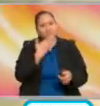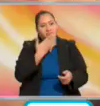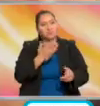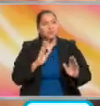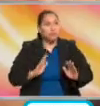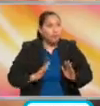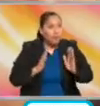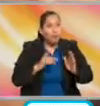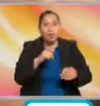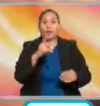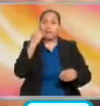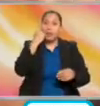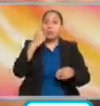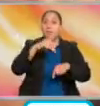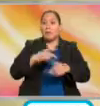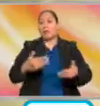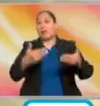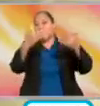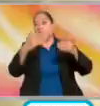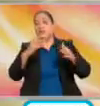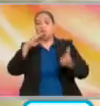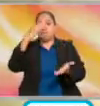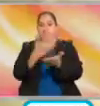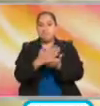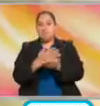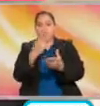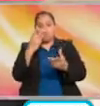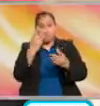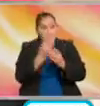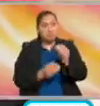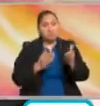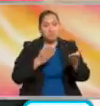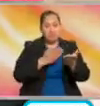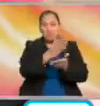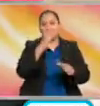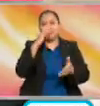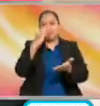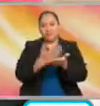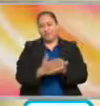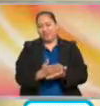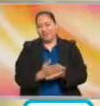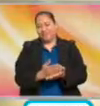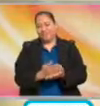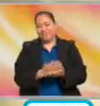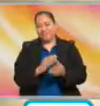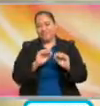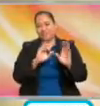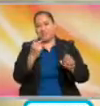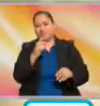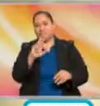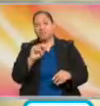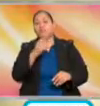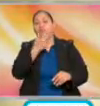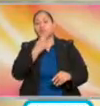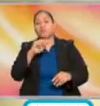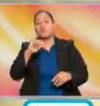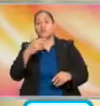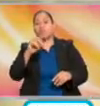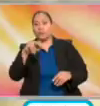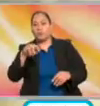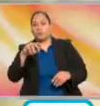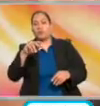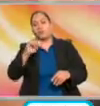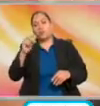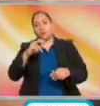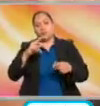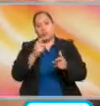decir esta propuesta de que vamos a construir un muro y que se va a parar la migración. Claro. Por supuesto que no se va a hacer. De hecho, John McCain y otros republicanos se